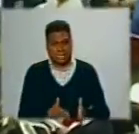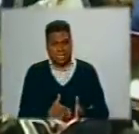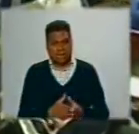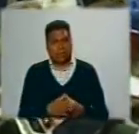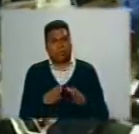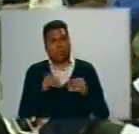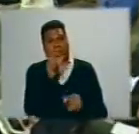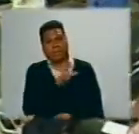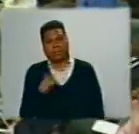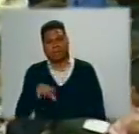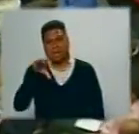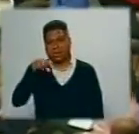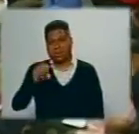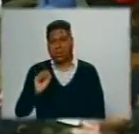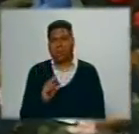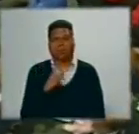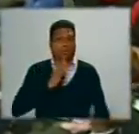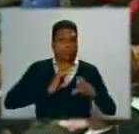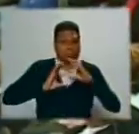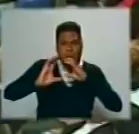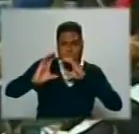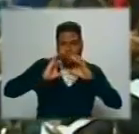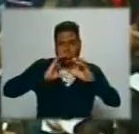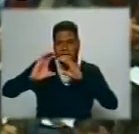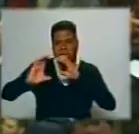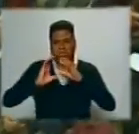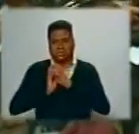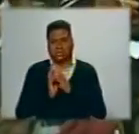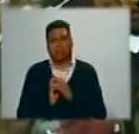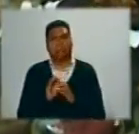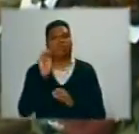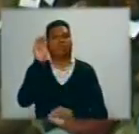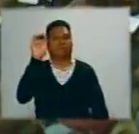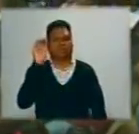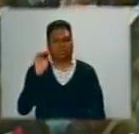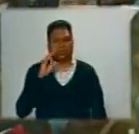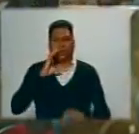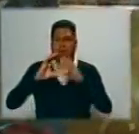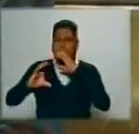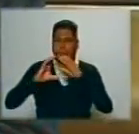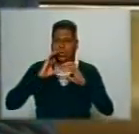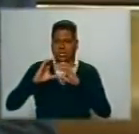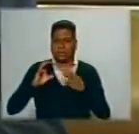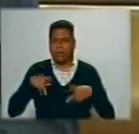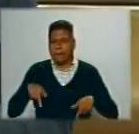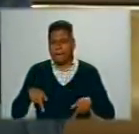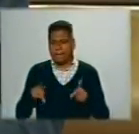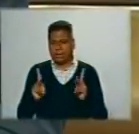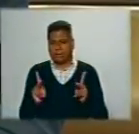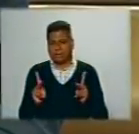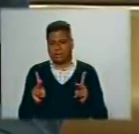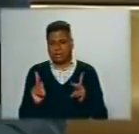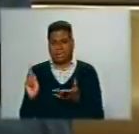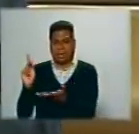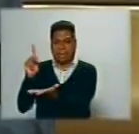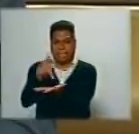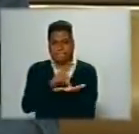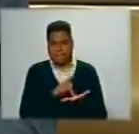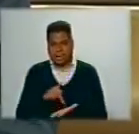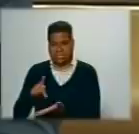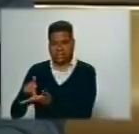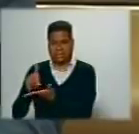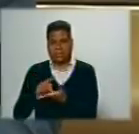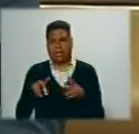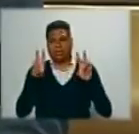consumidor, una relación a largo alcance, una relación que permita que participen